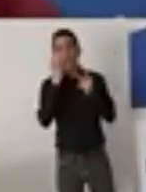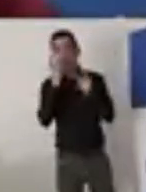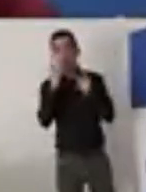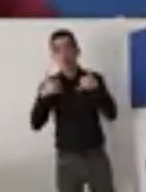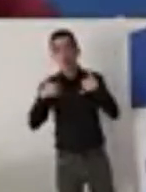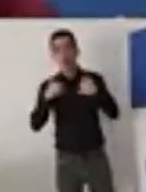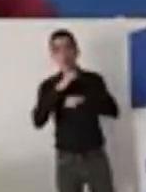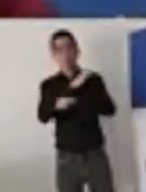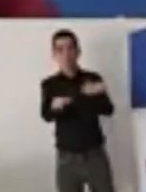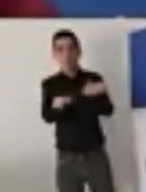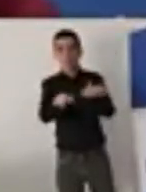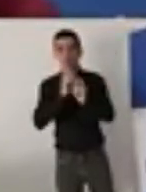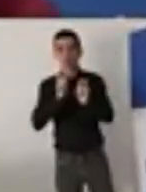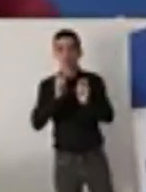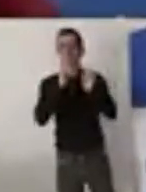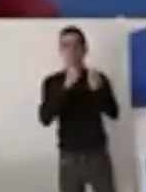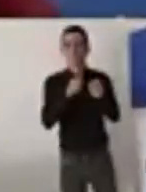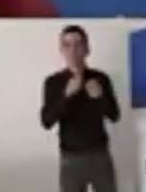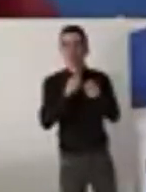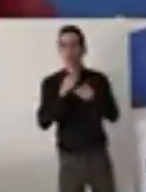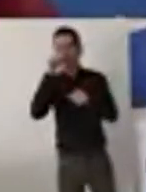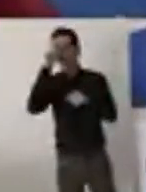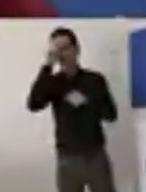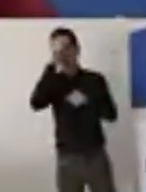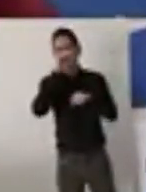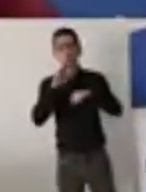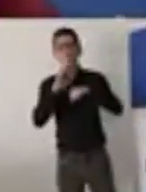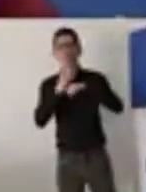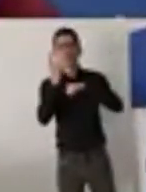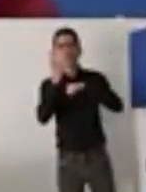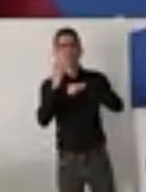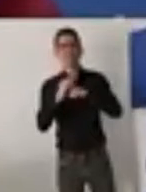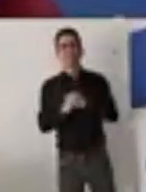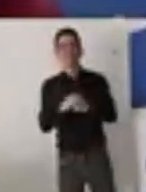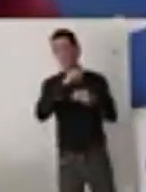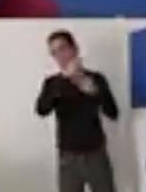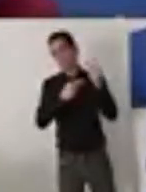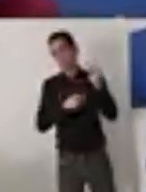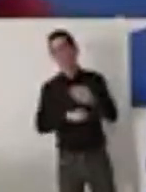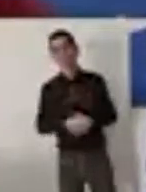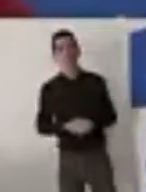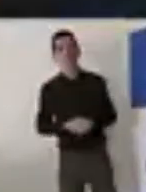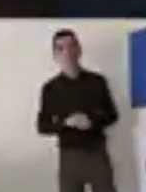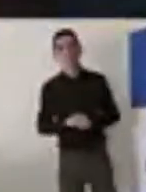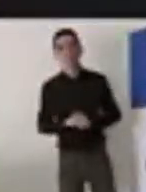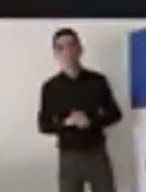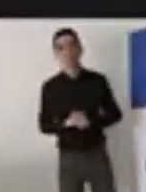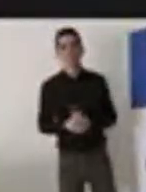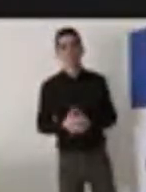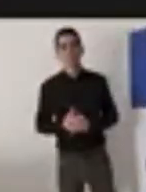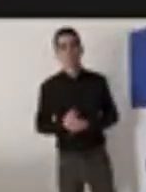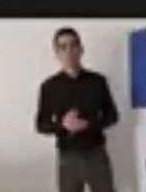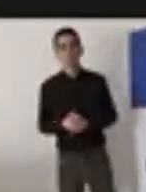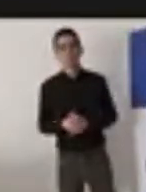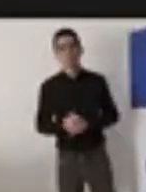de los jóvenes sobre la agenda pública? Te dejo aquí estas dos preguntas. Continúa. Vale. Perfecto. Bueno, sobre la